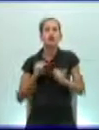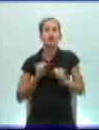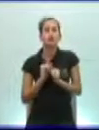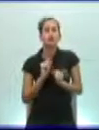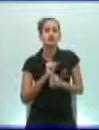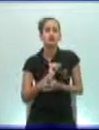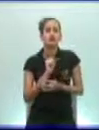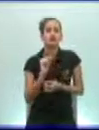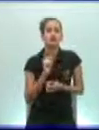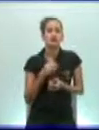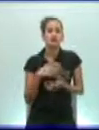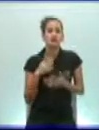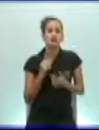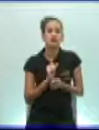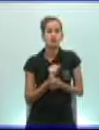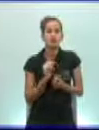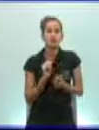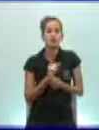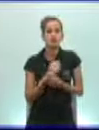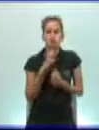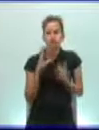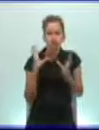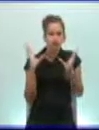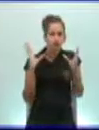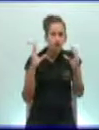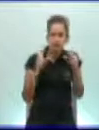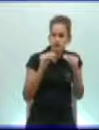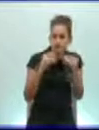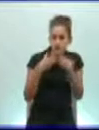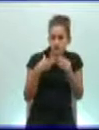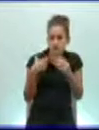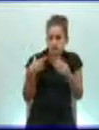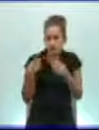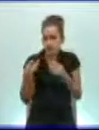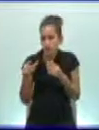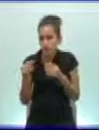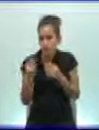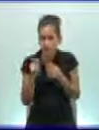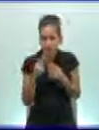morir. De noche salió del barracón. Tuvo